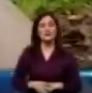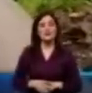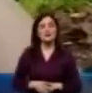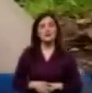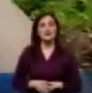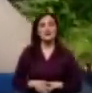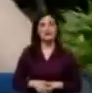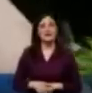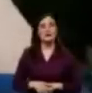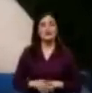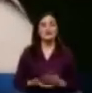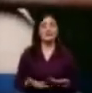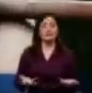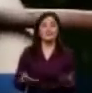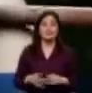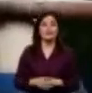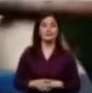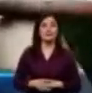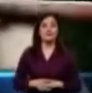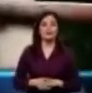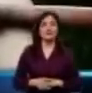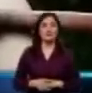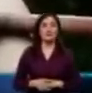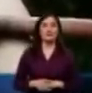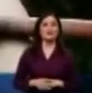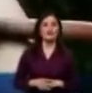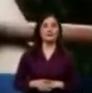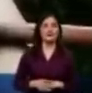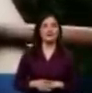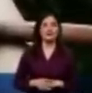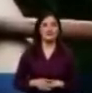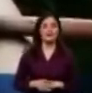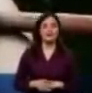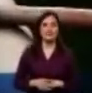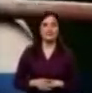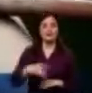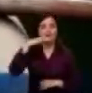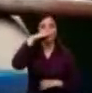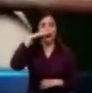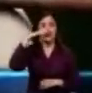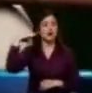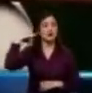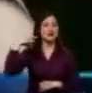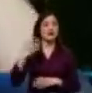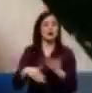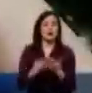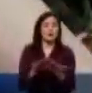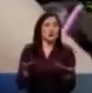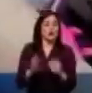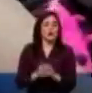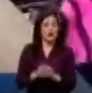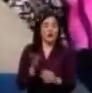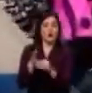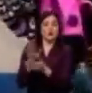aquí o por debajo. ¿Sí vieron cómo tuvieron que cruzar la señora? Aquí están los niños, chicos, van en este momento a la